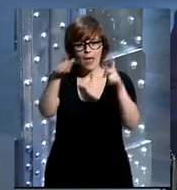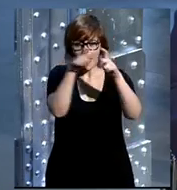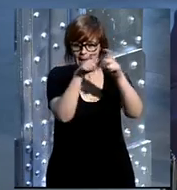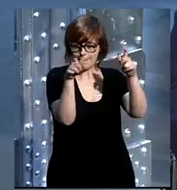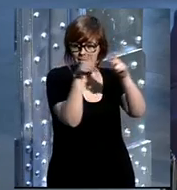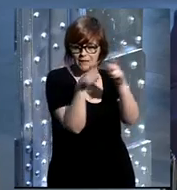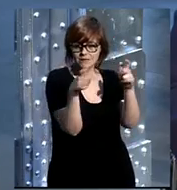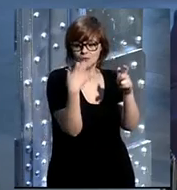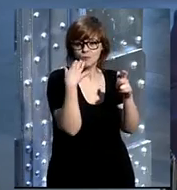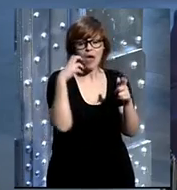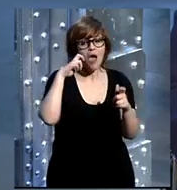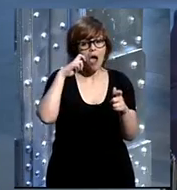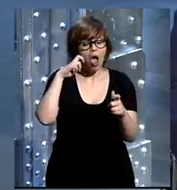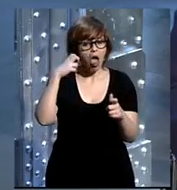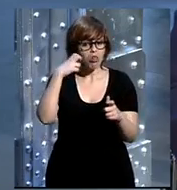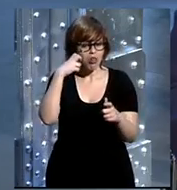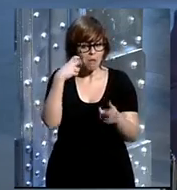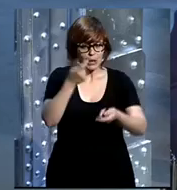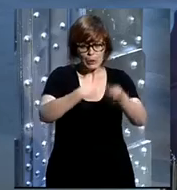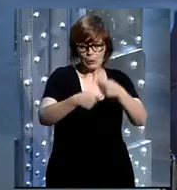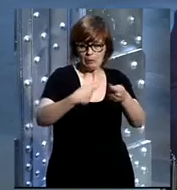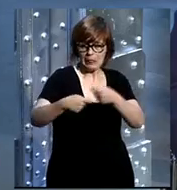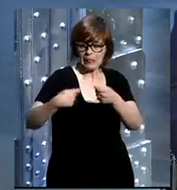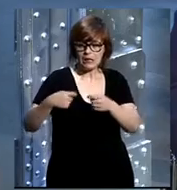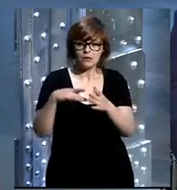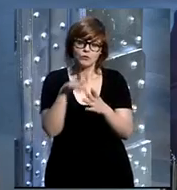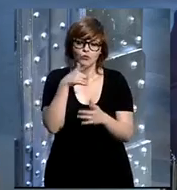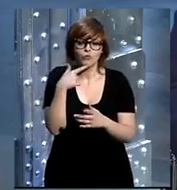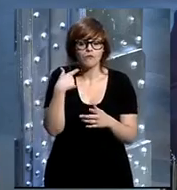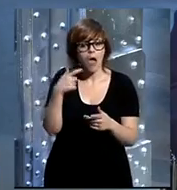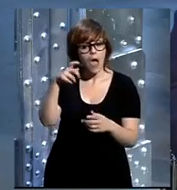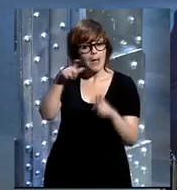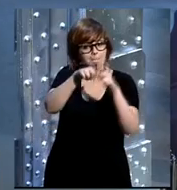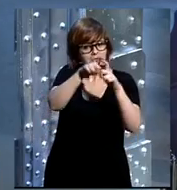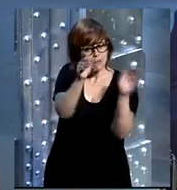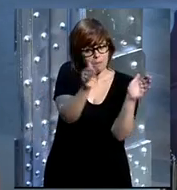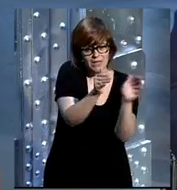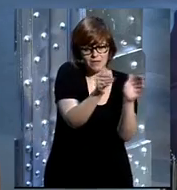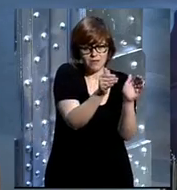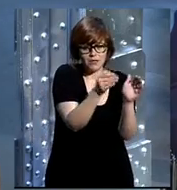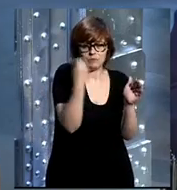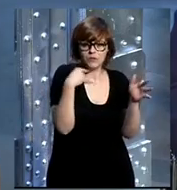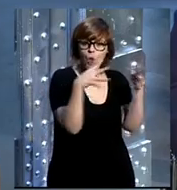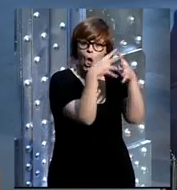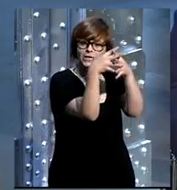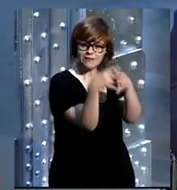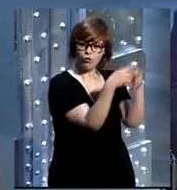venden calzado al por menor, ¿no?, en Estados Unidos, los retailers,